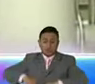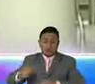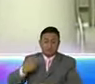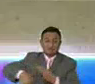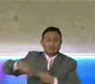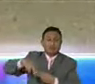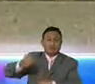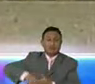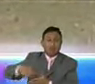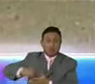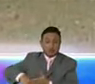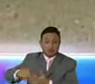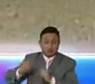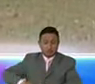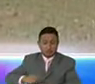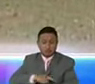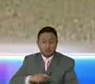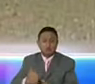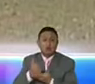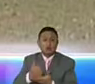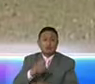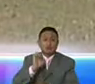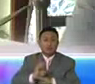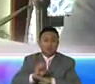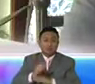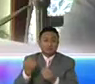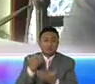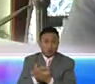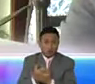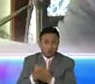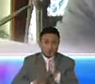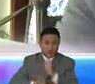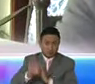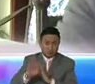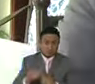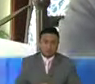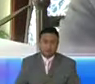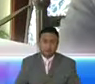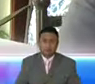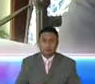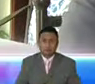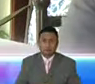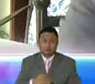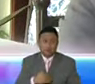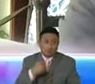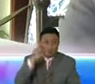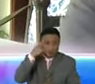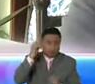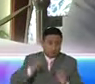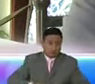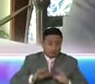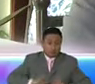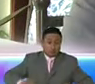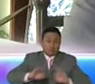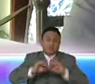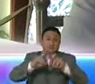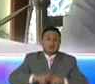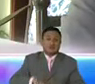para tratar de mejorar las condiciones económicas para el país. Creo que sí es necesario revisar, porque las